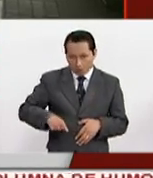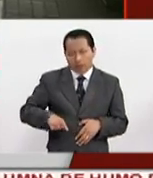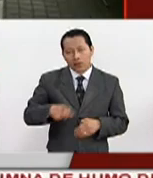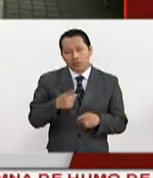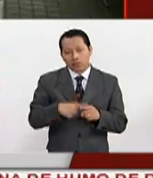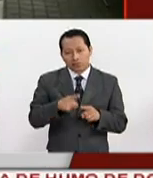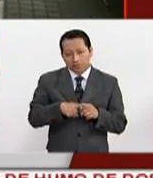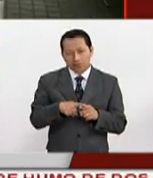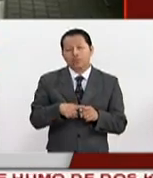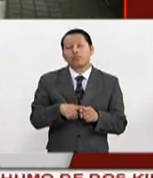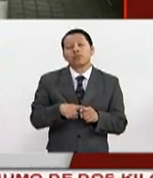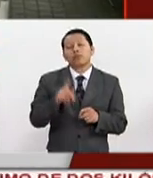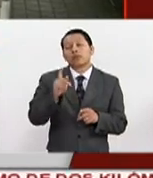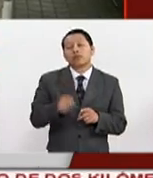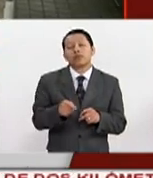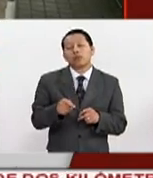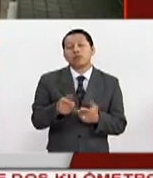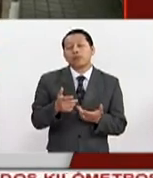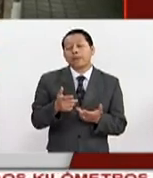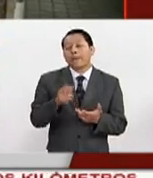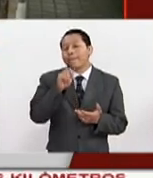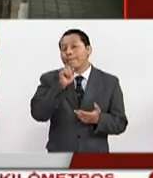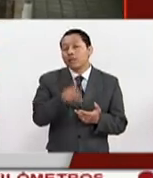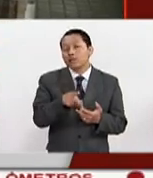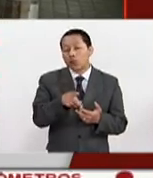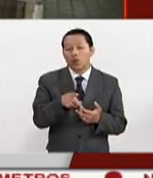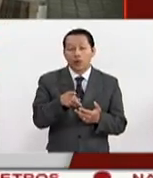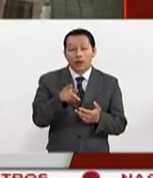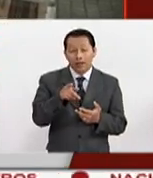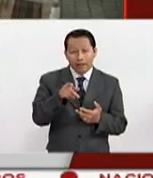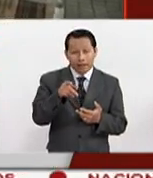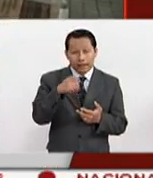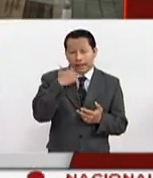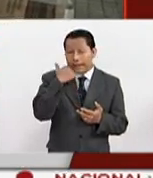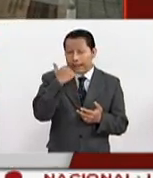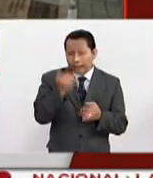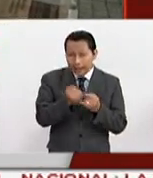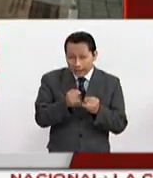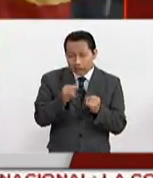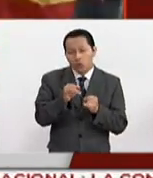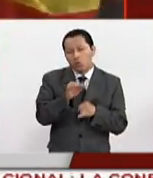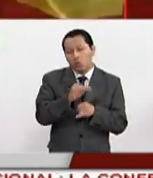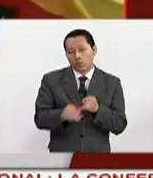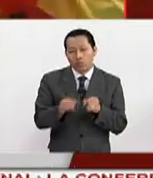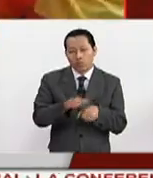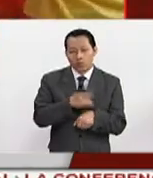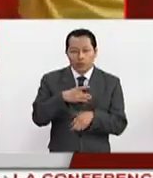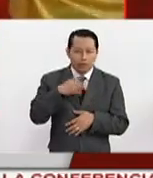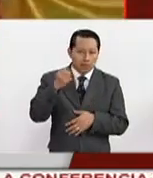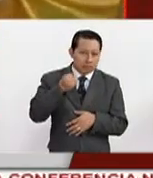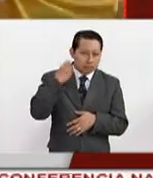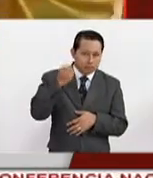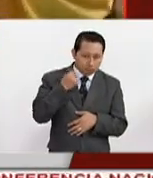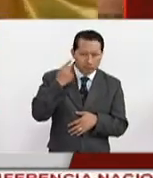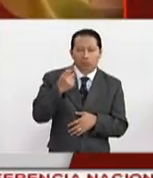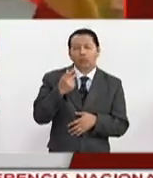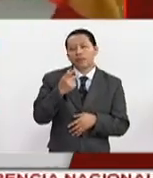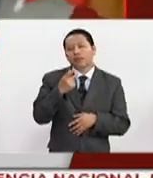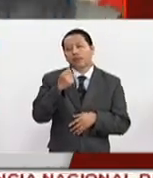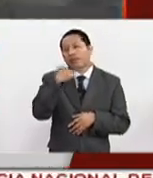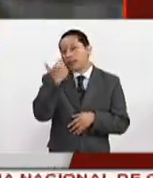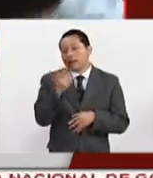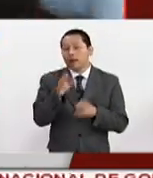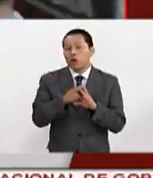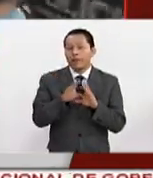decir, el último eslabón que buscan es la independencia, ¿no? Es apelar a un discurso nacionalista, incluso populista, hay